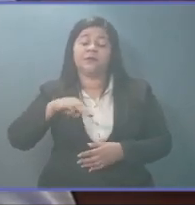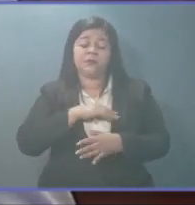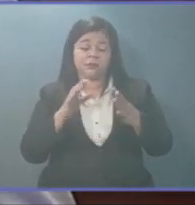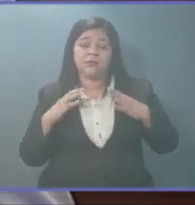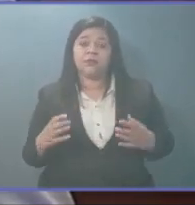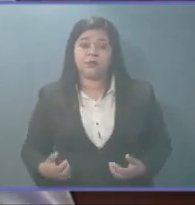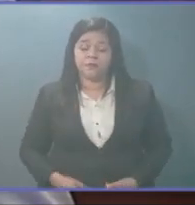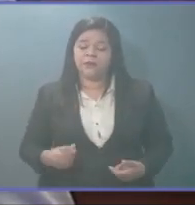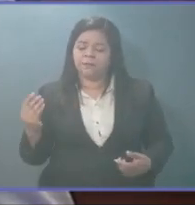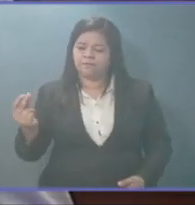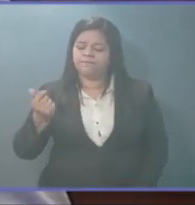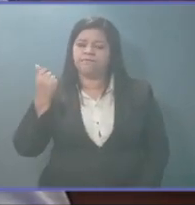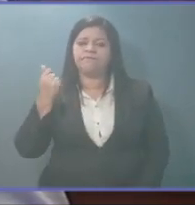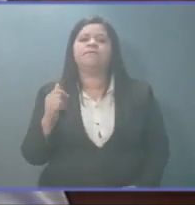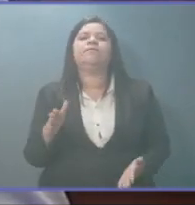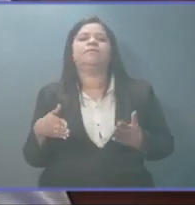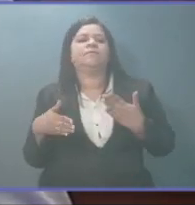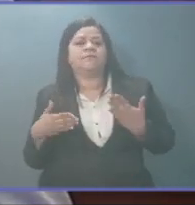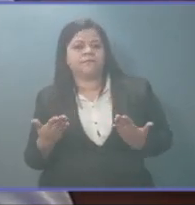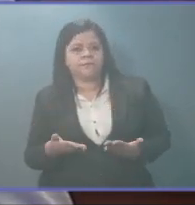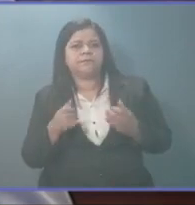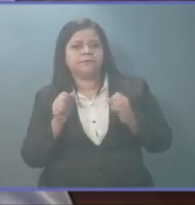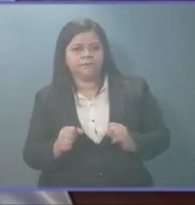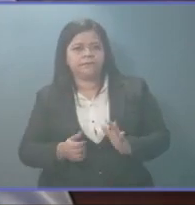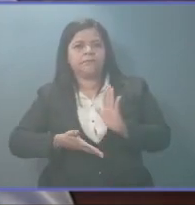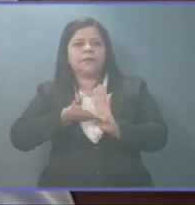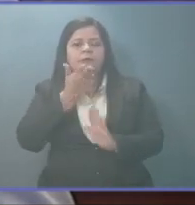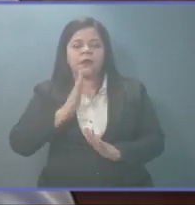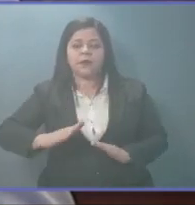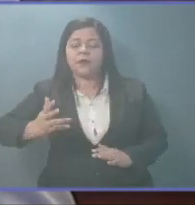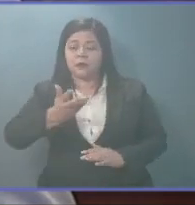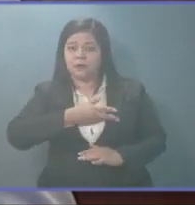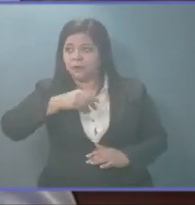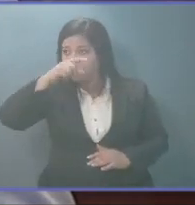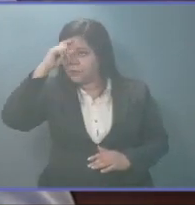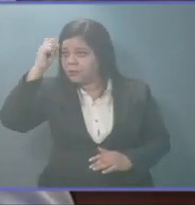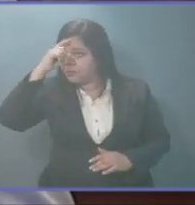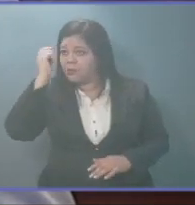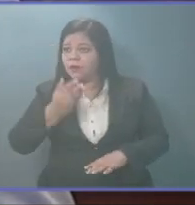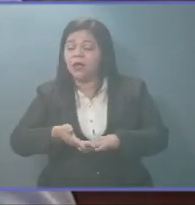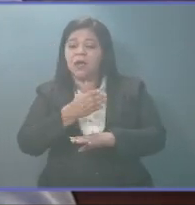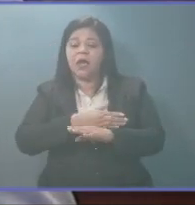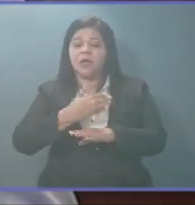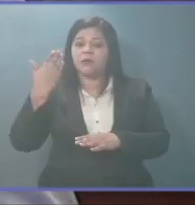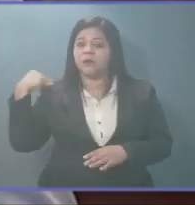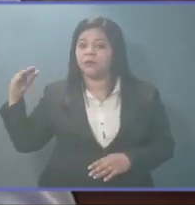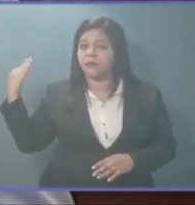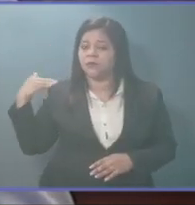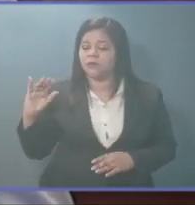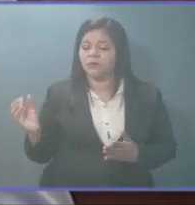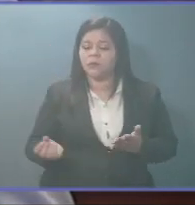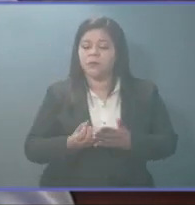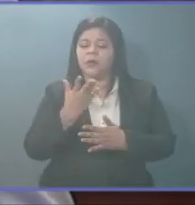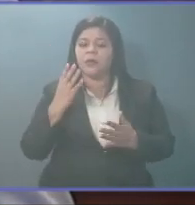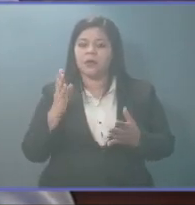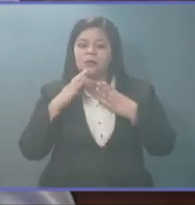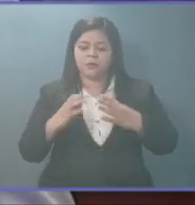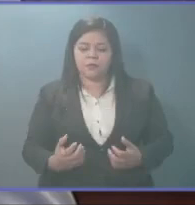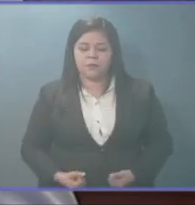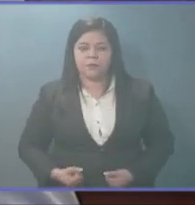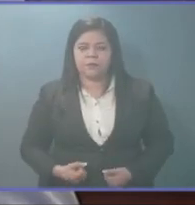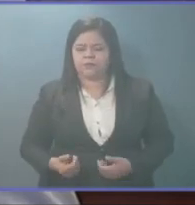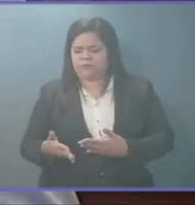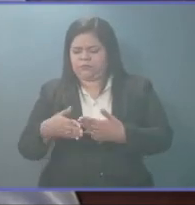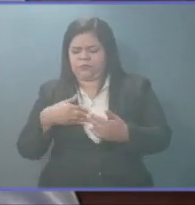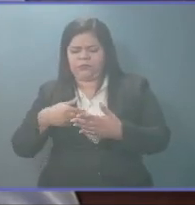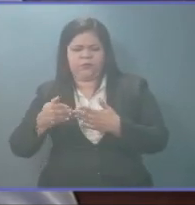estará listo y activado para desarrollar el trabajo territorial que hemos estado acostumbrados en este nuevo gobierno, sin